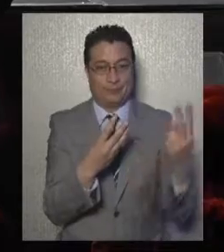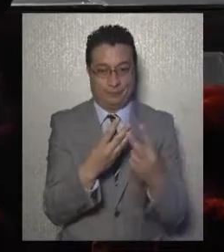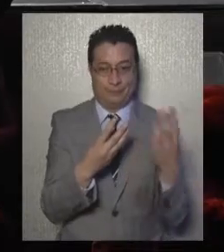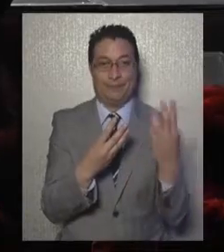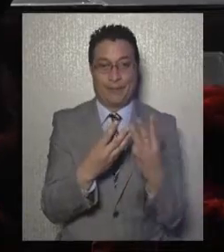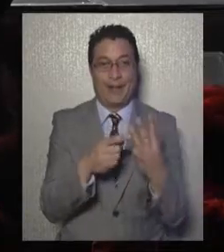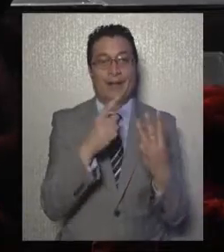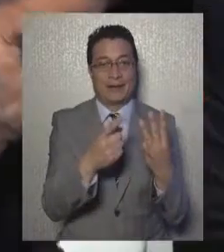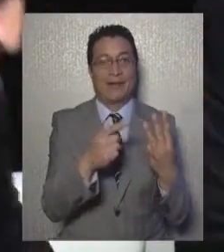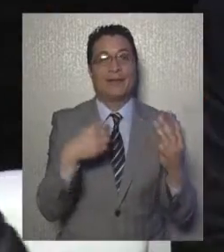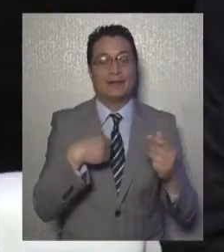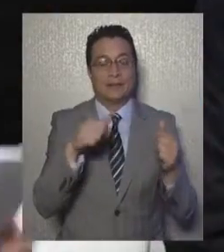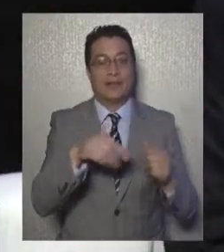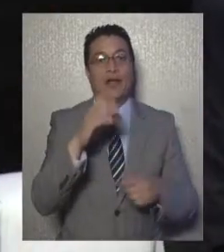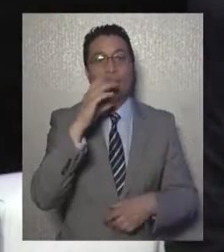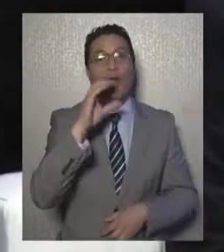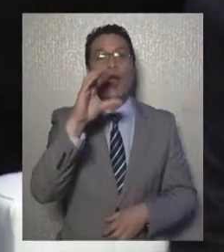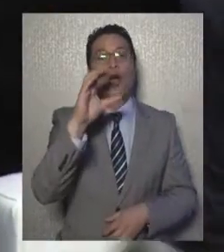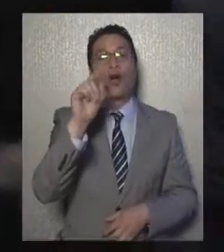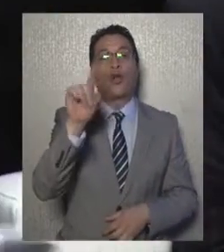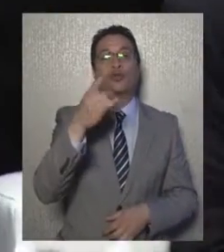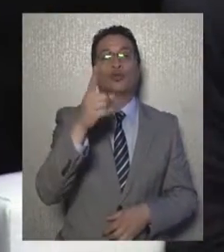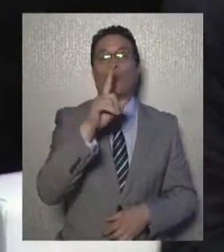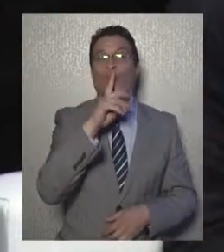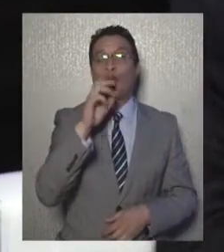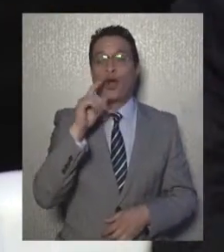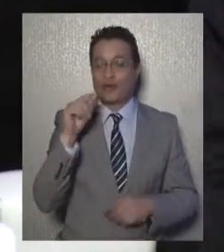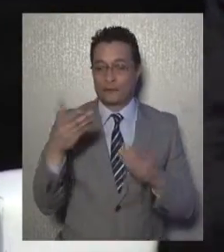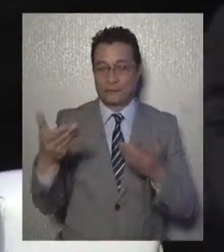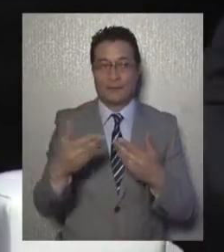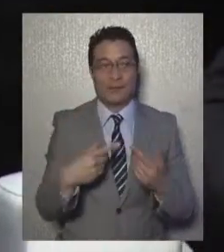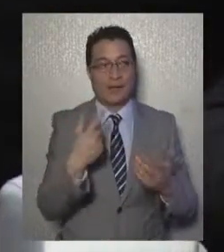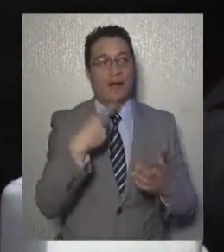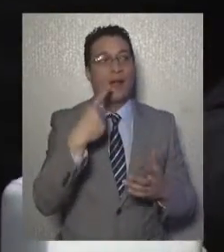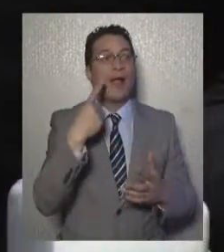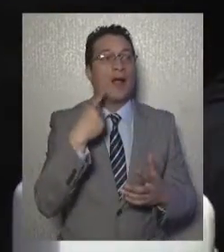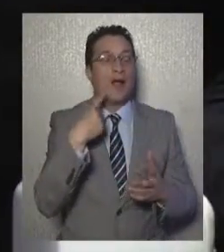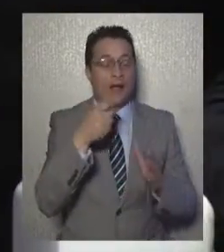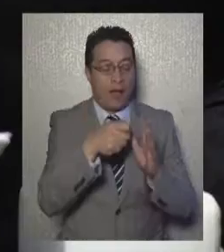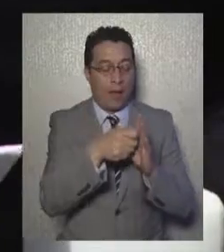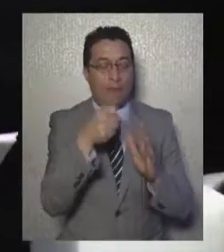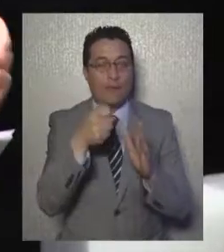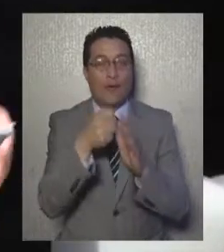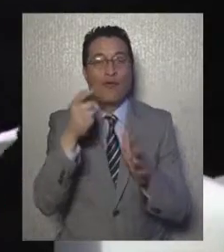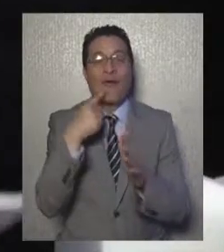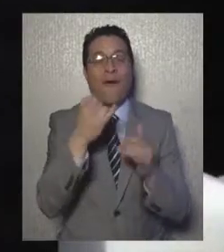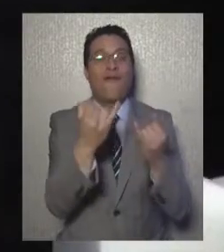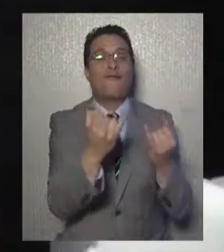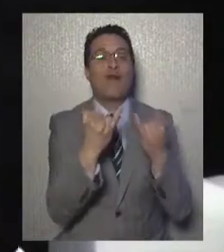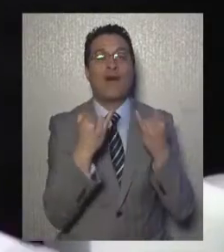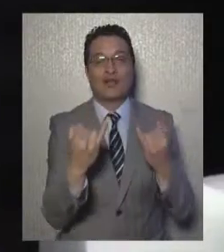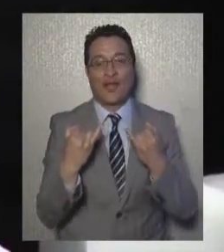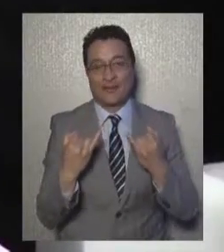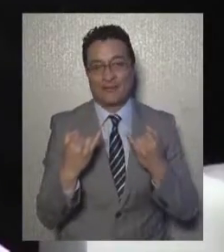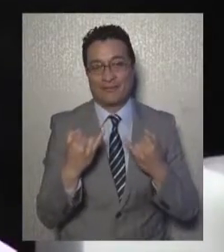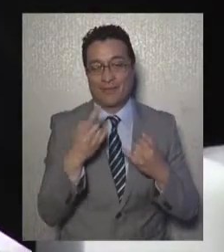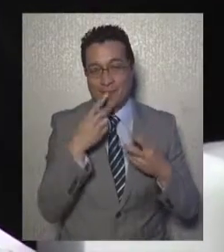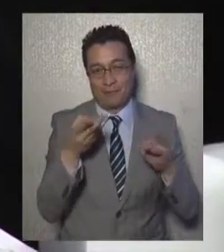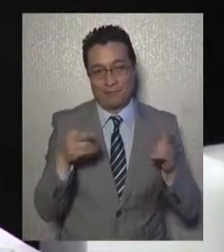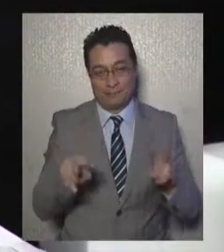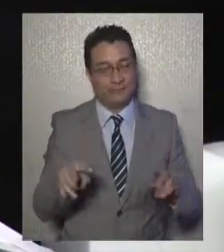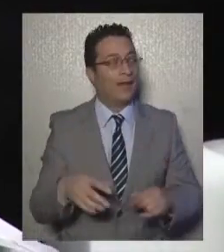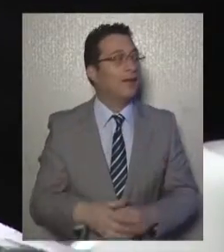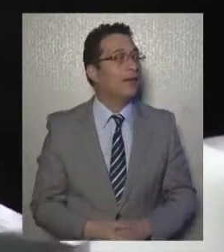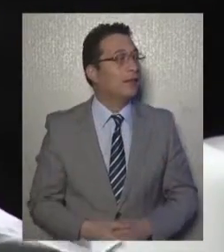aquí en el consultorio a quienes les tengo que extraer unas muelas de información y de opinión. En primer